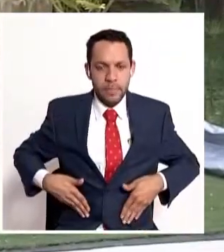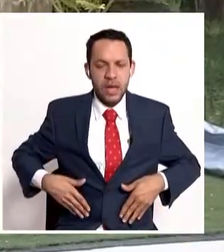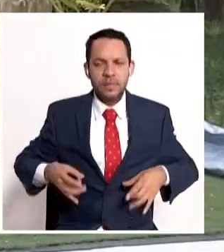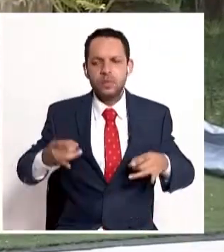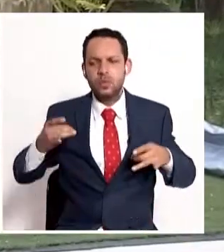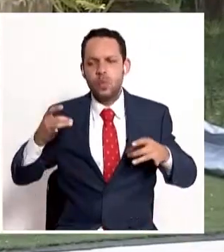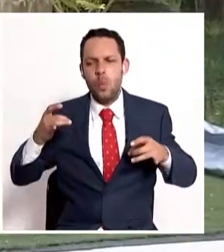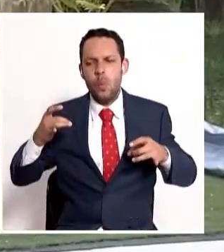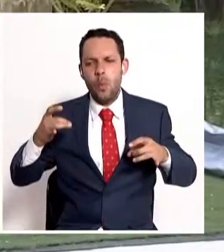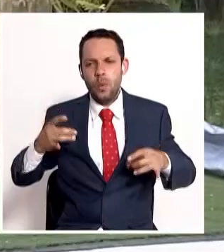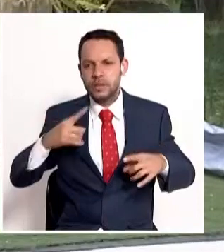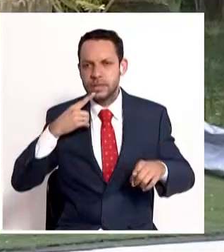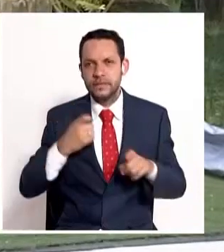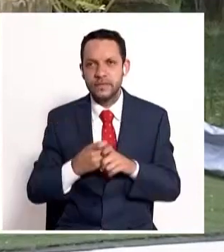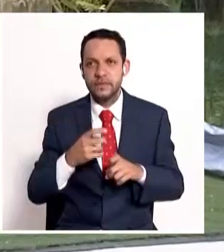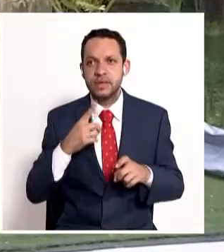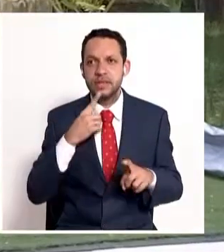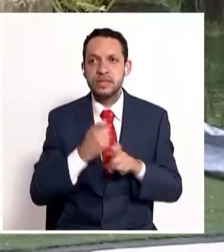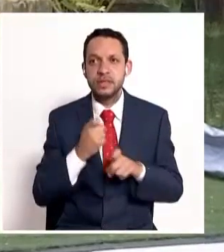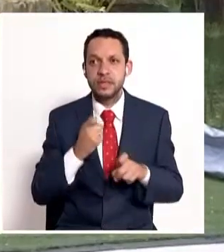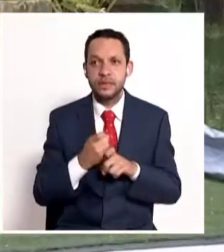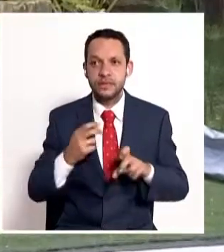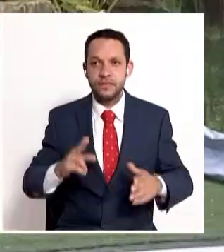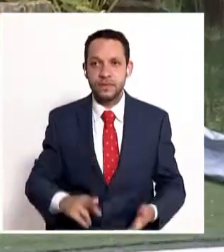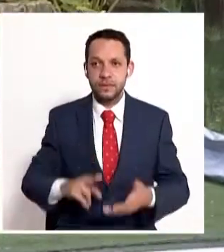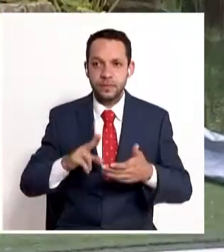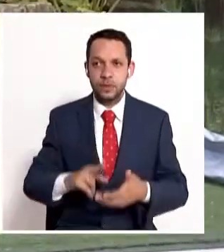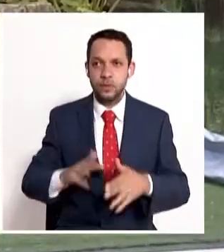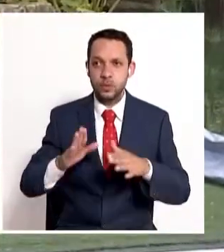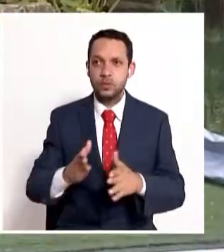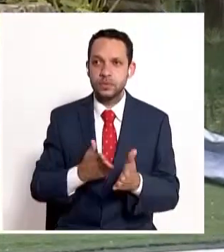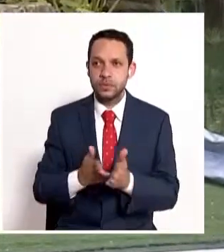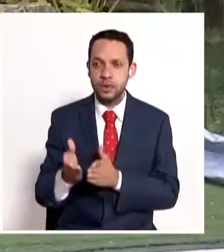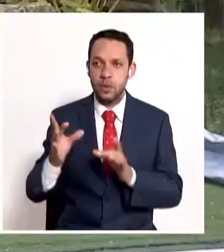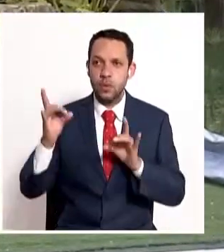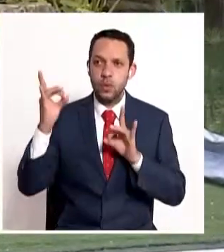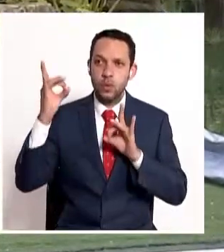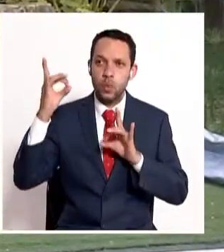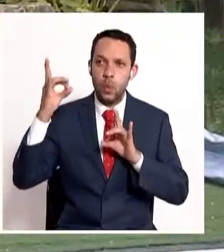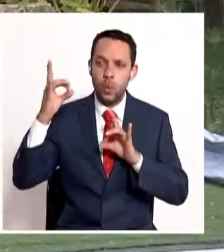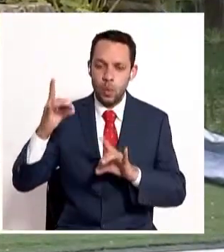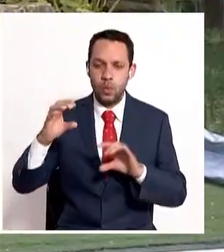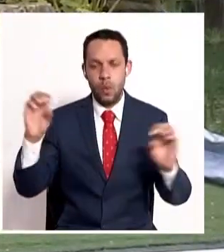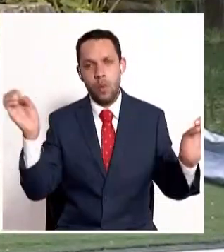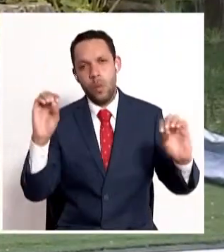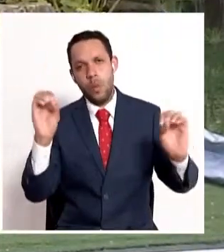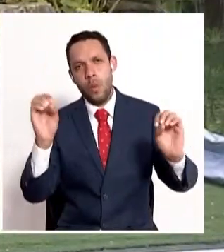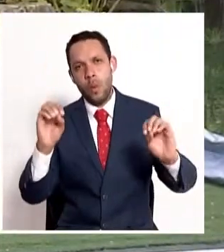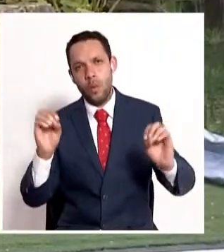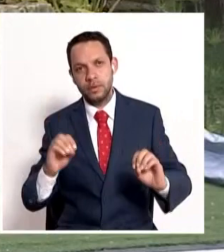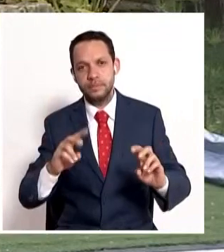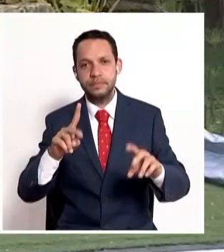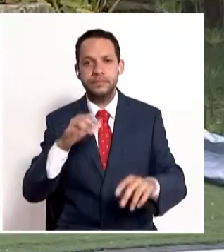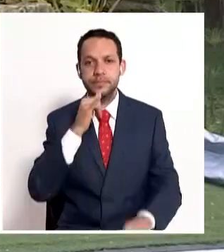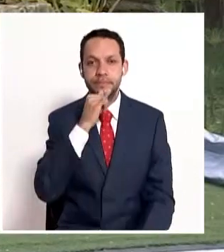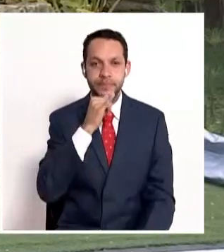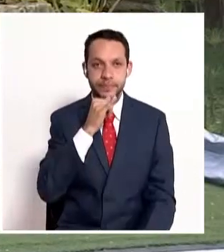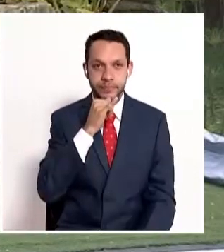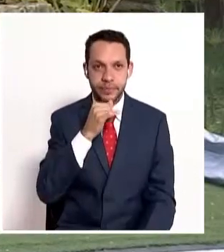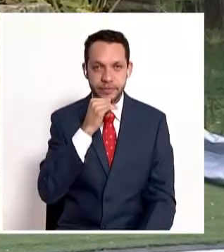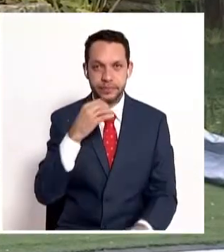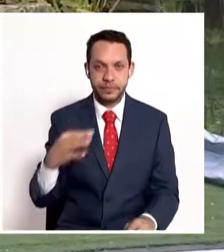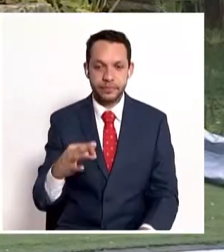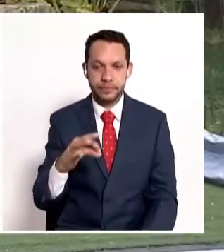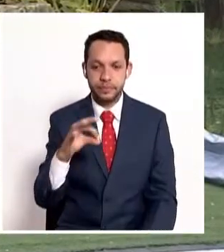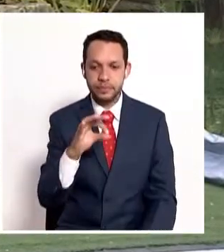muy difícil de rehabilitar y es un dolor muy intenso y muchas veces nos llevan a infecciones urinarias porque por ahí